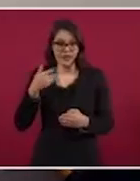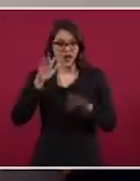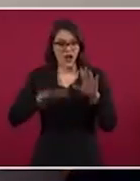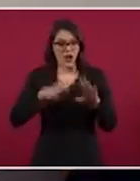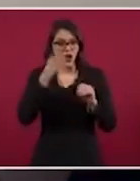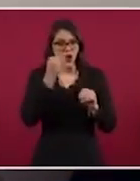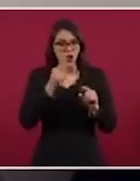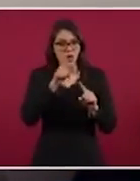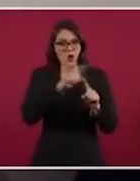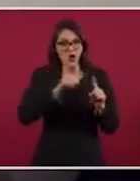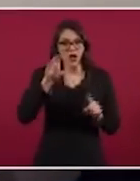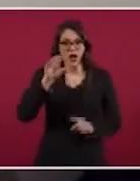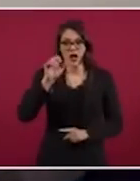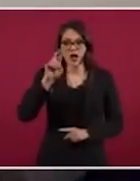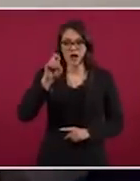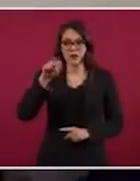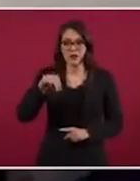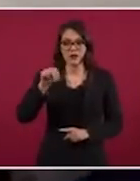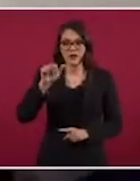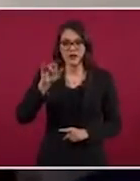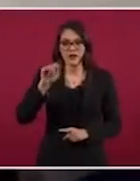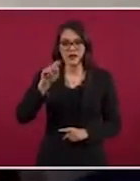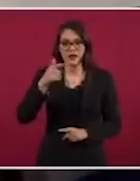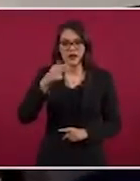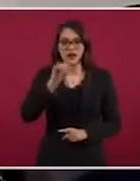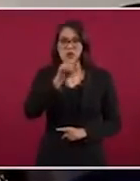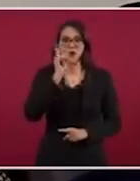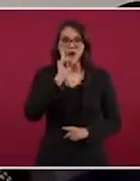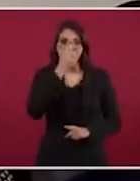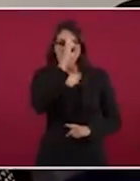censuraron a Carmen Aristegui, en el otro